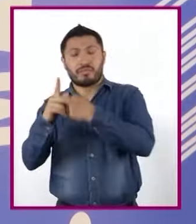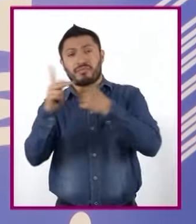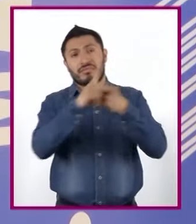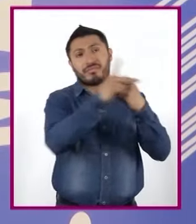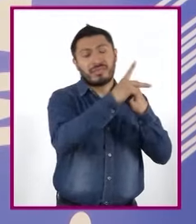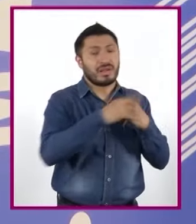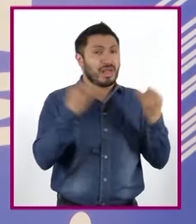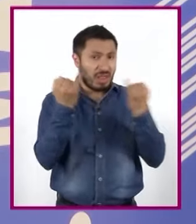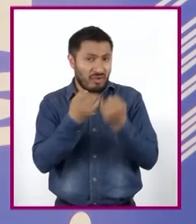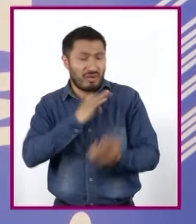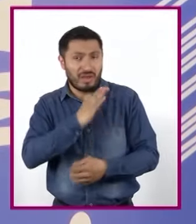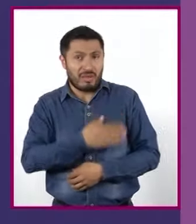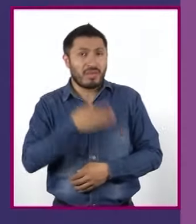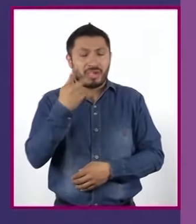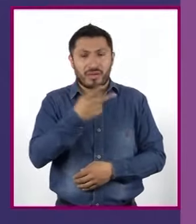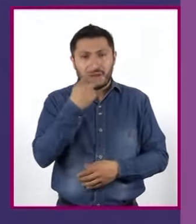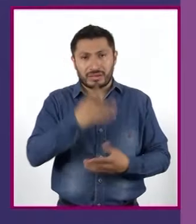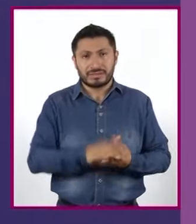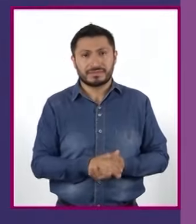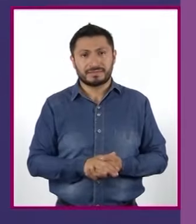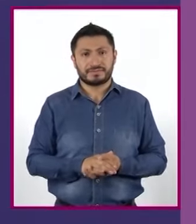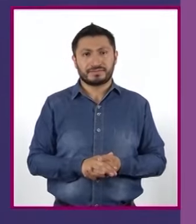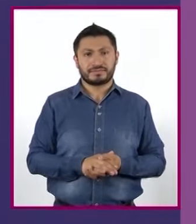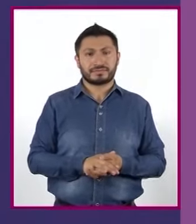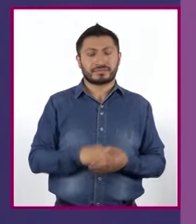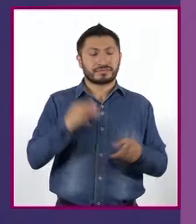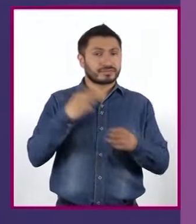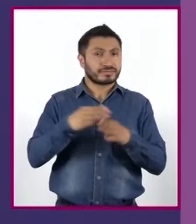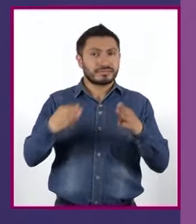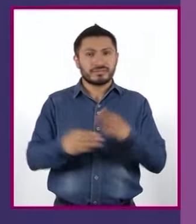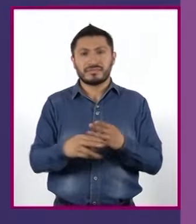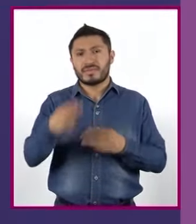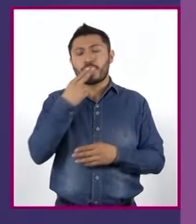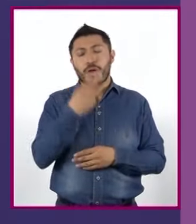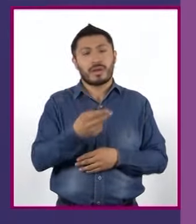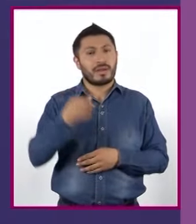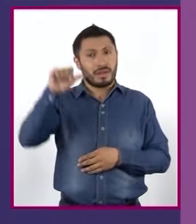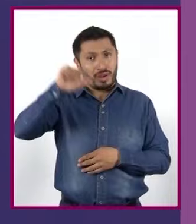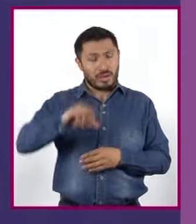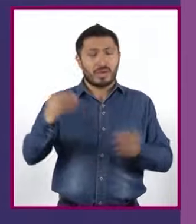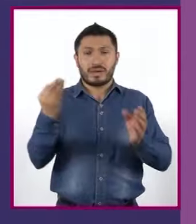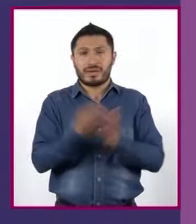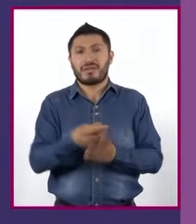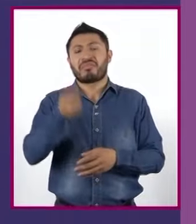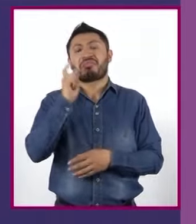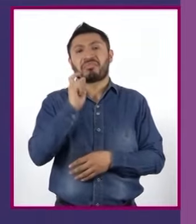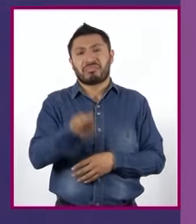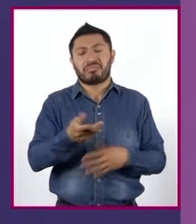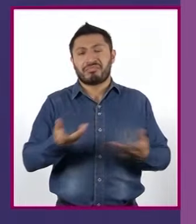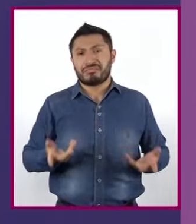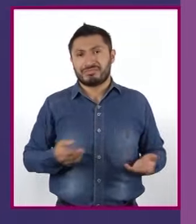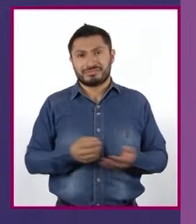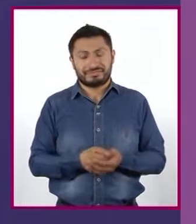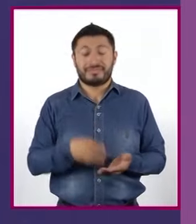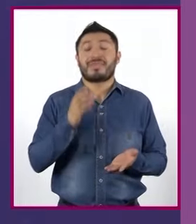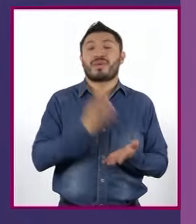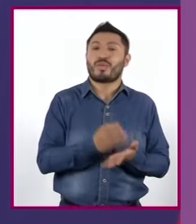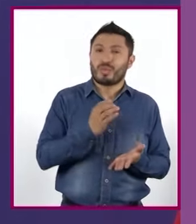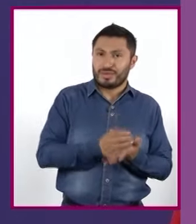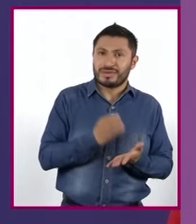también se habla español. Los materiales que van a necesitar para esta sesión son